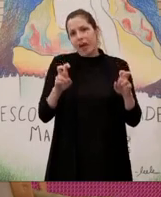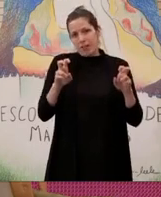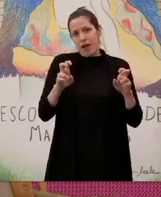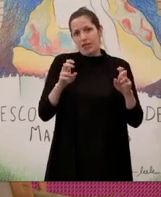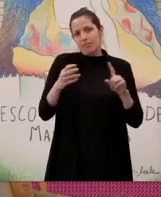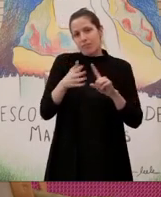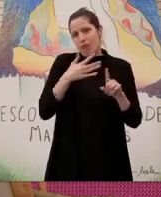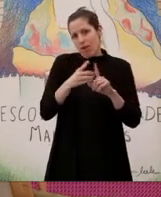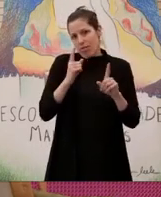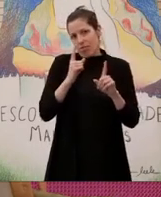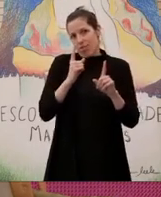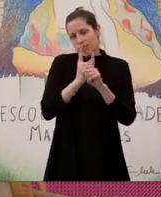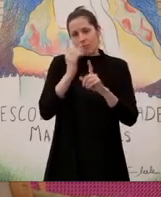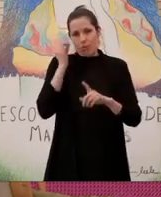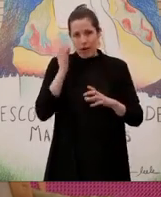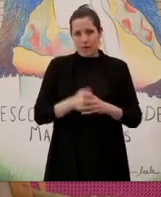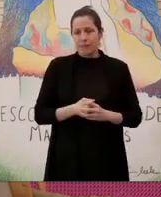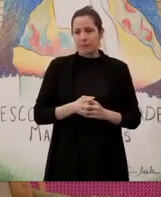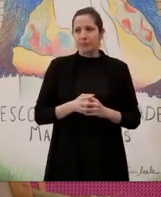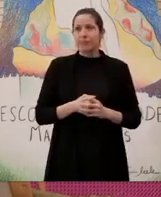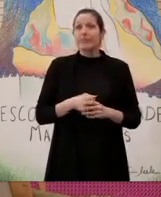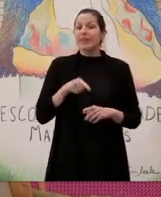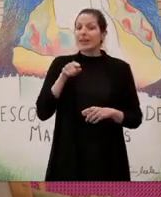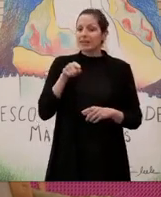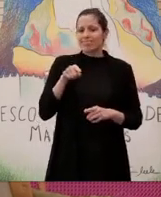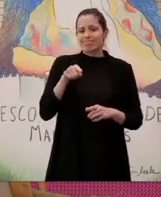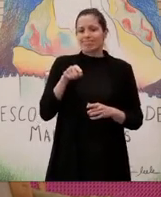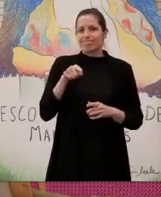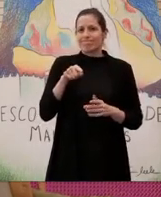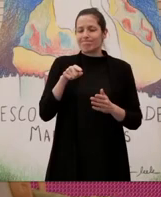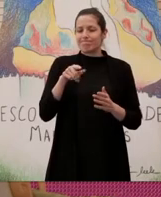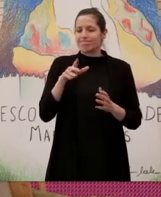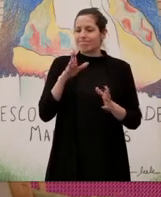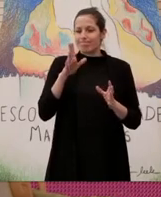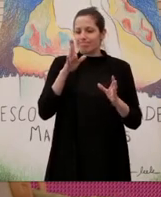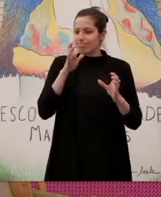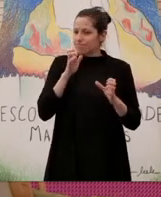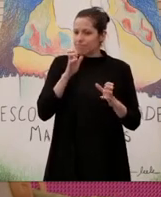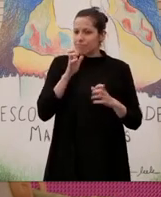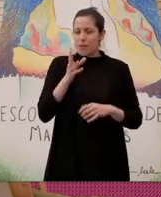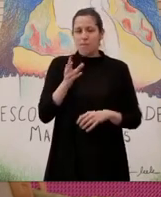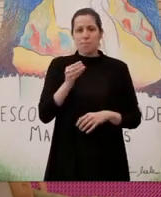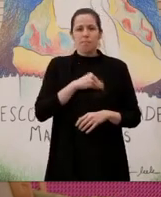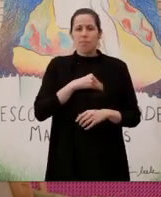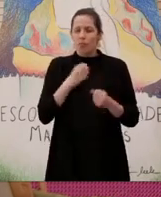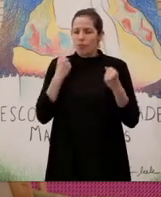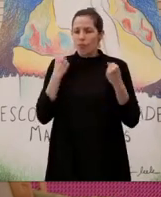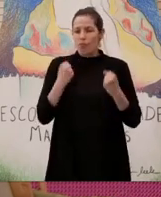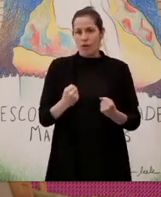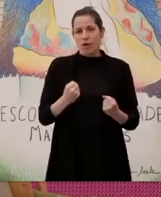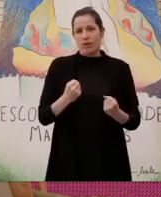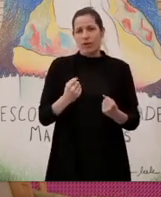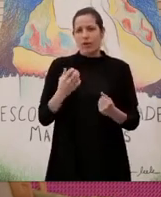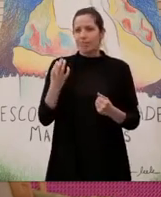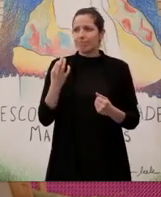públicas no medianamente os lo caes Pero todas esa parte más dramática en la que digamos que ahí sea